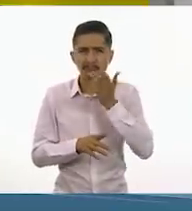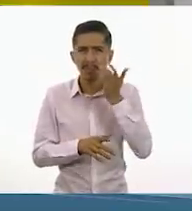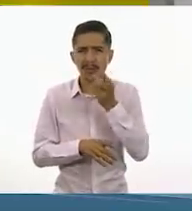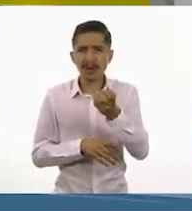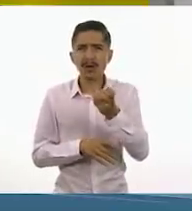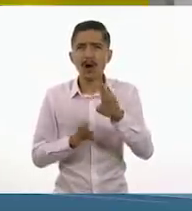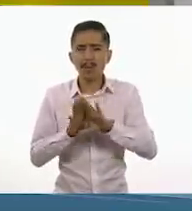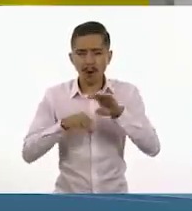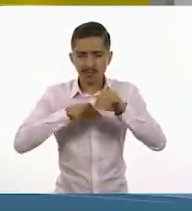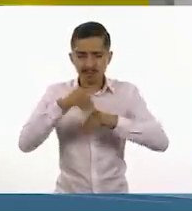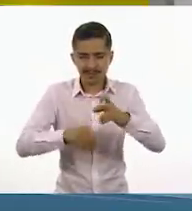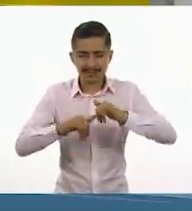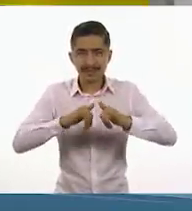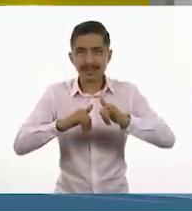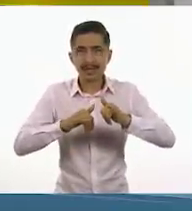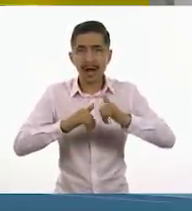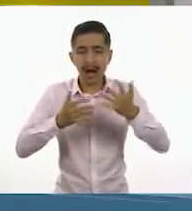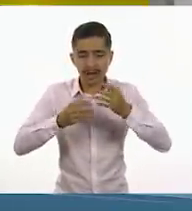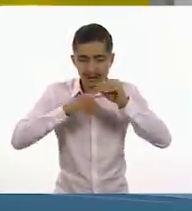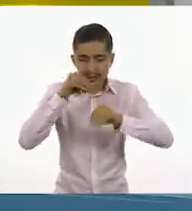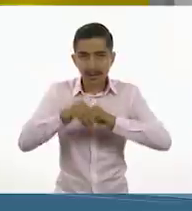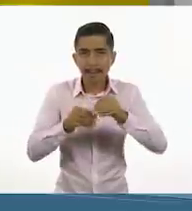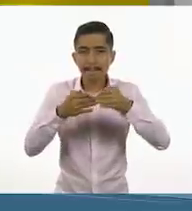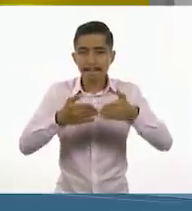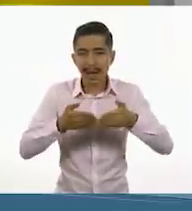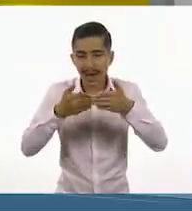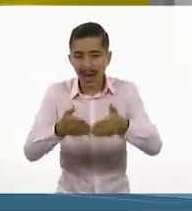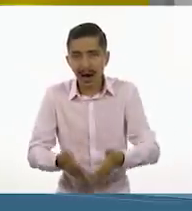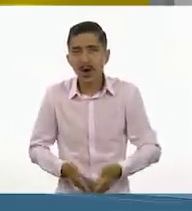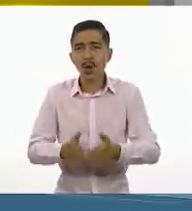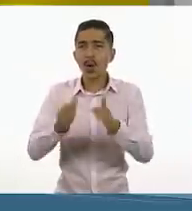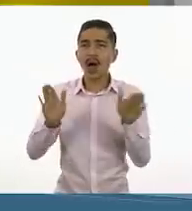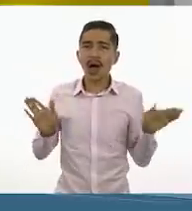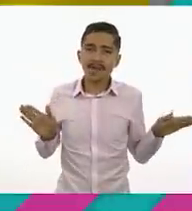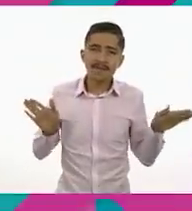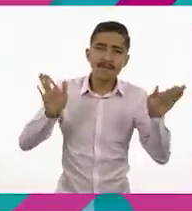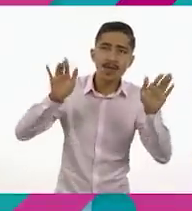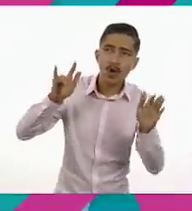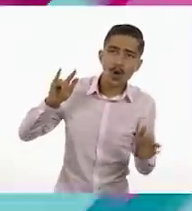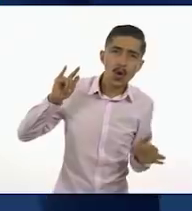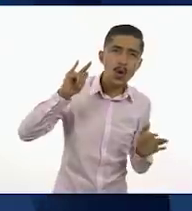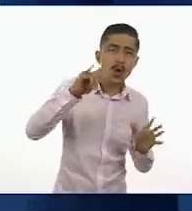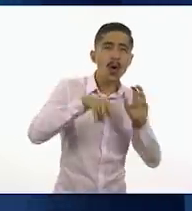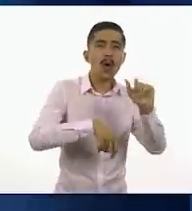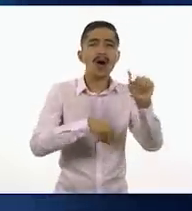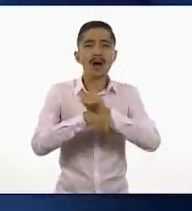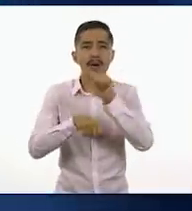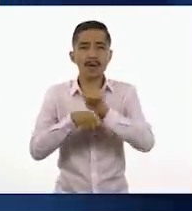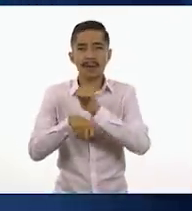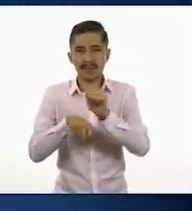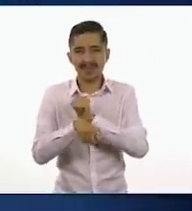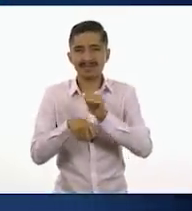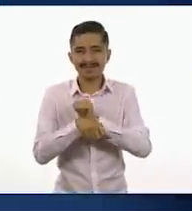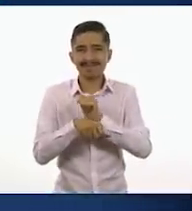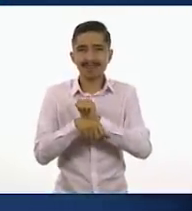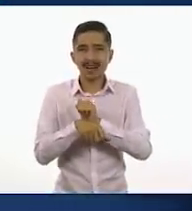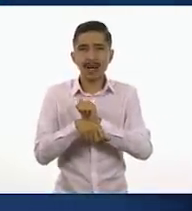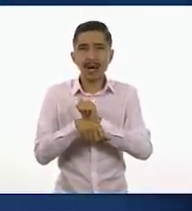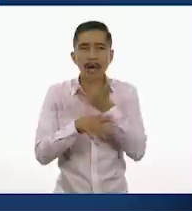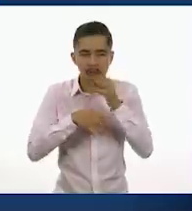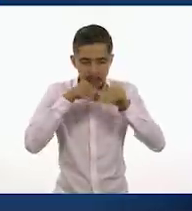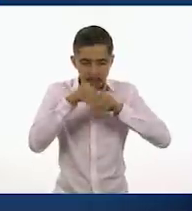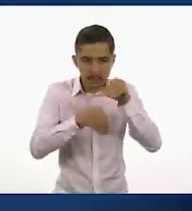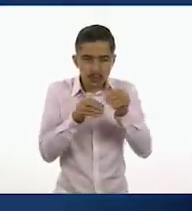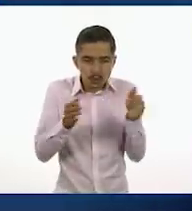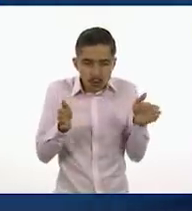uso de escalas es la elaboración de barcos, aviones o automóviles de plástico que reproducen en pequeño, pero